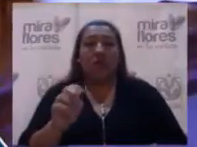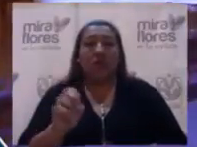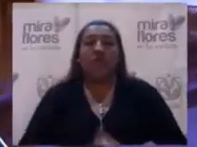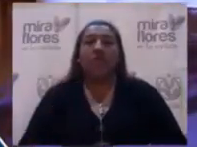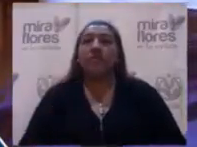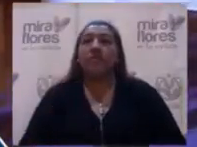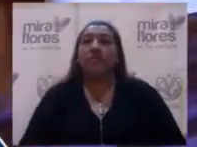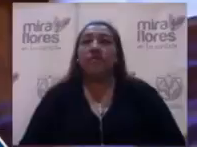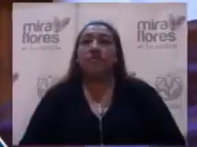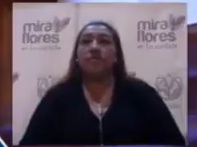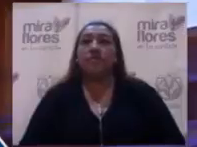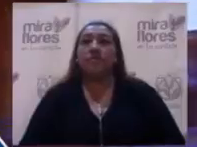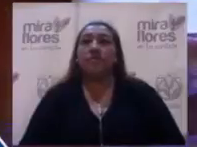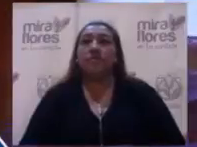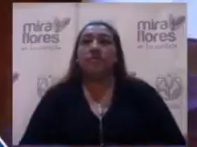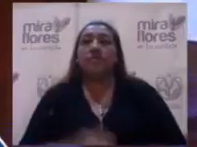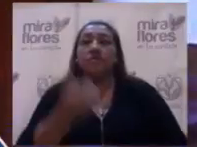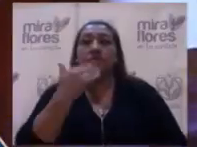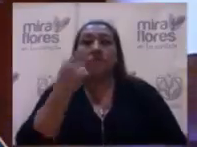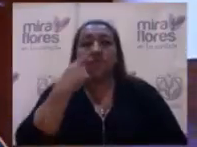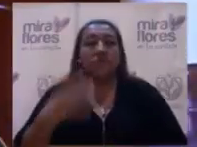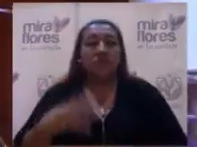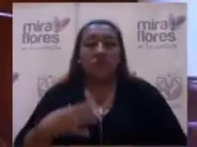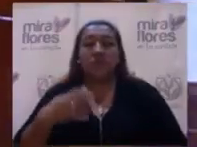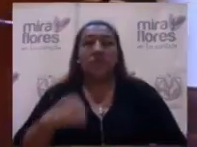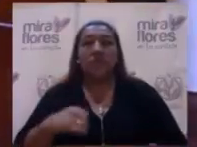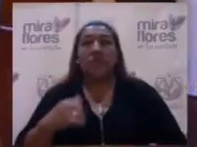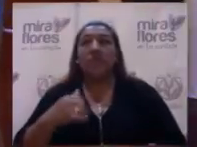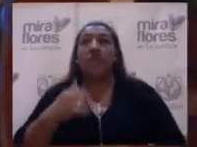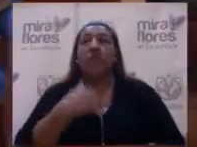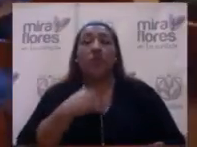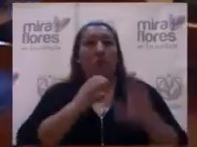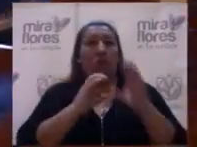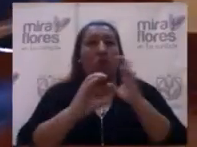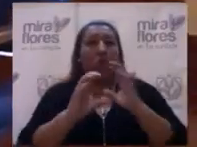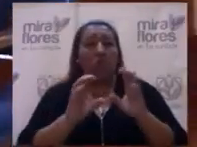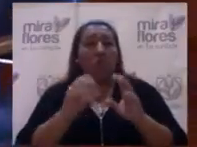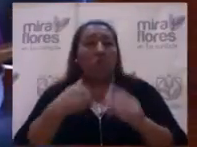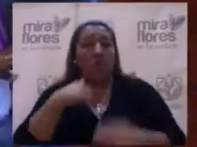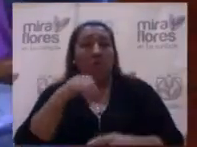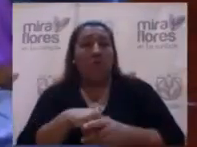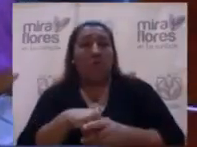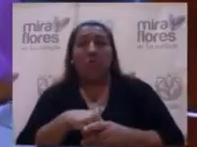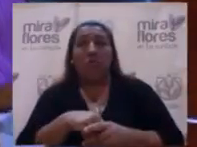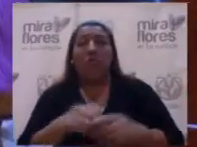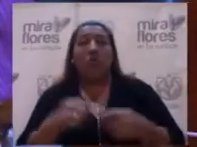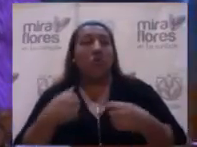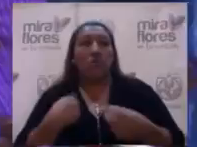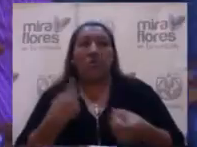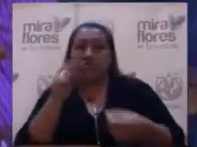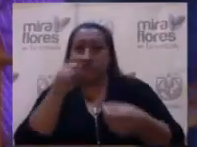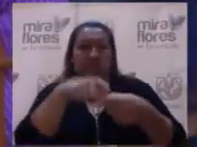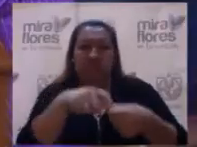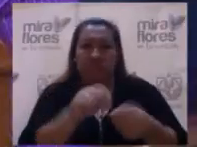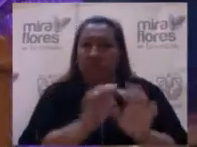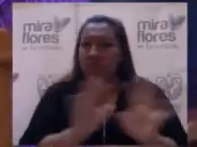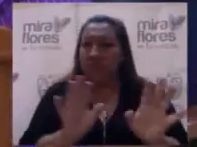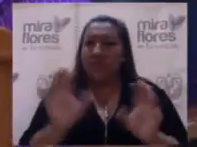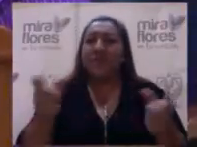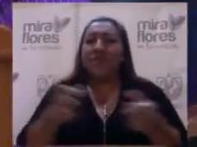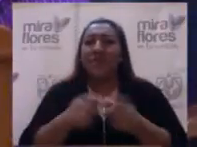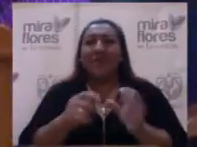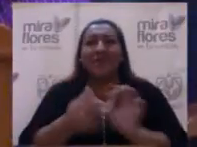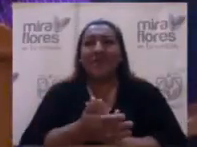Gracias, señor alcalde. Mi voto, sin conversar con el señor Sousa, ya que yo no pertenezco a la comisión